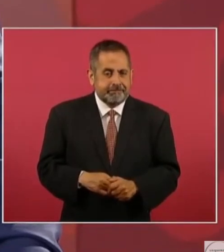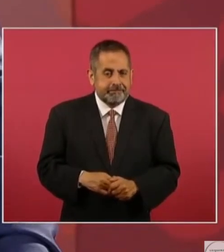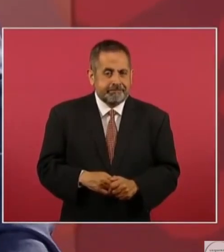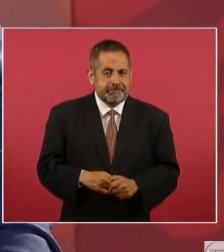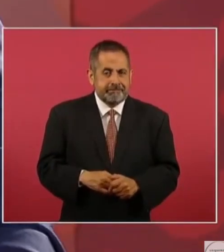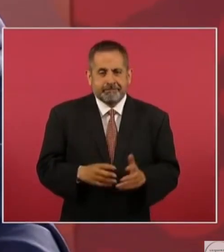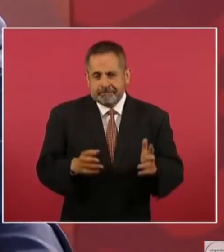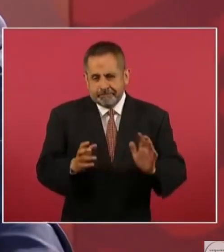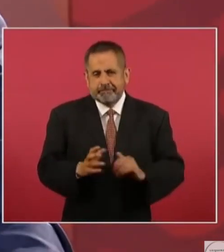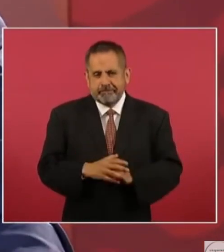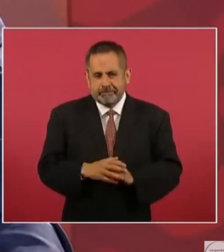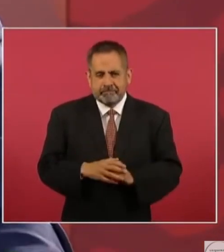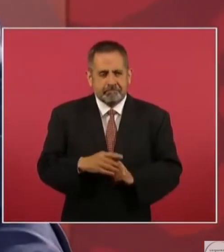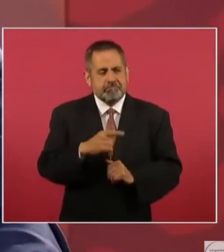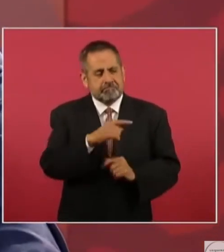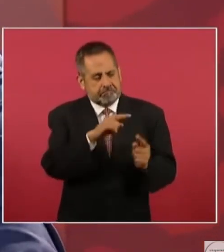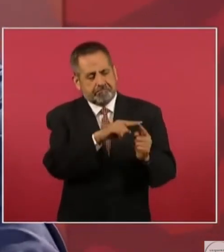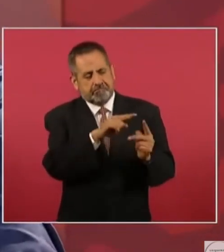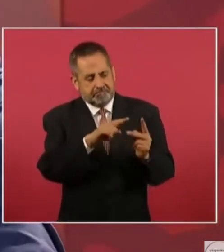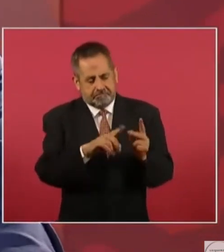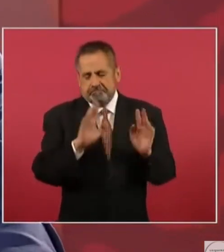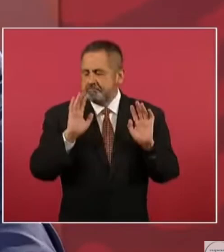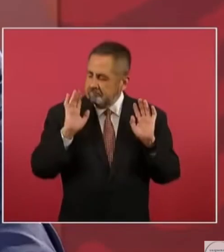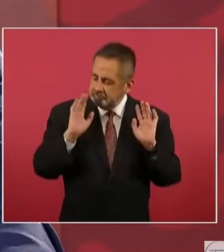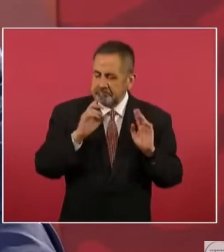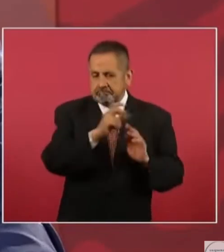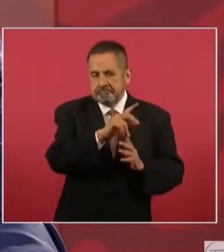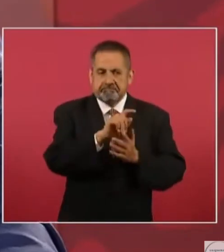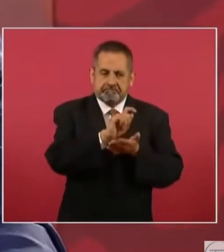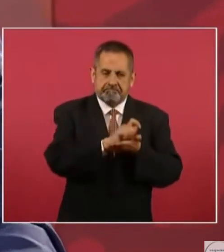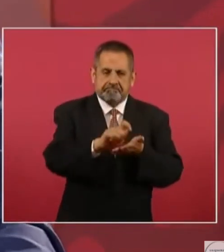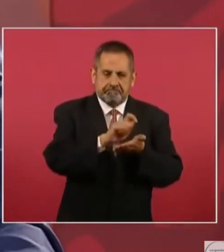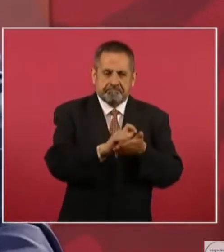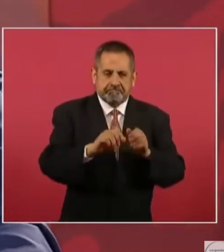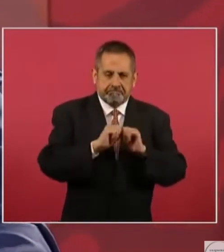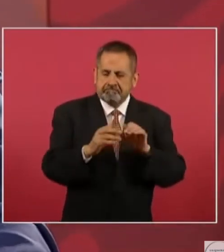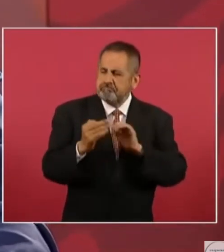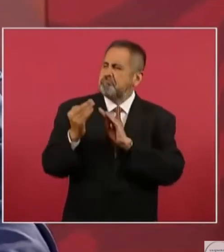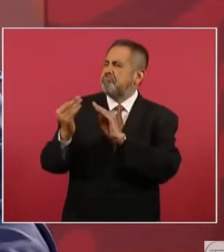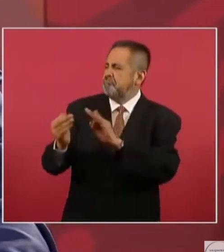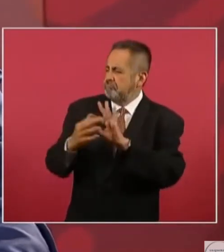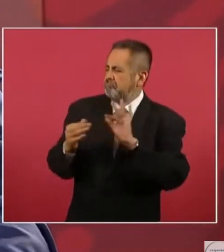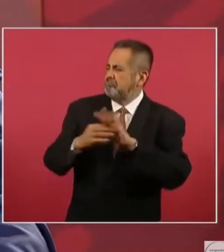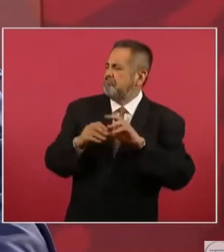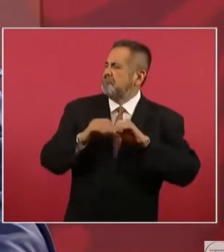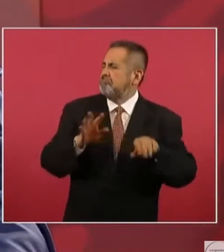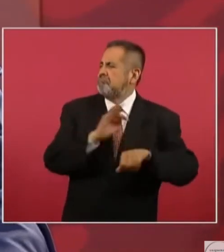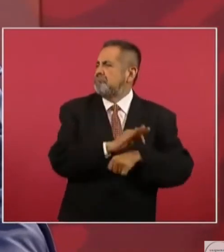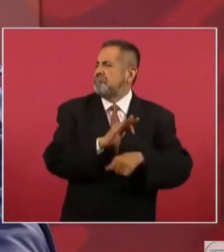cuando menos hay que reconocerle qué tiene una cara